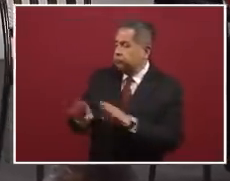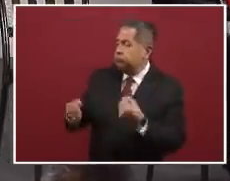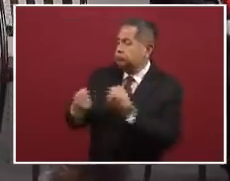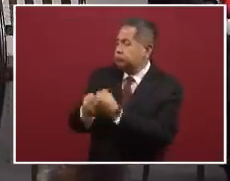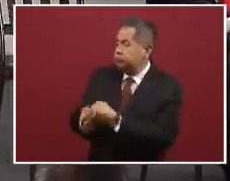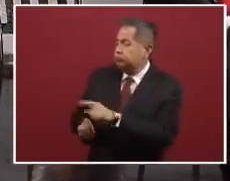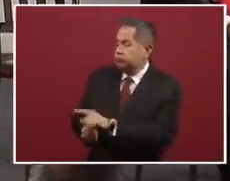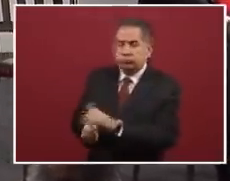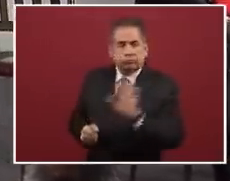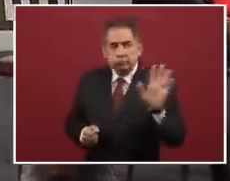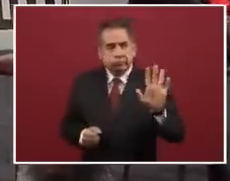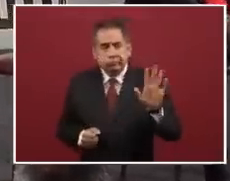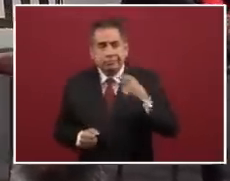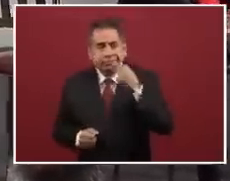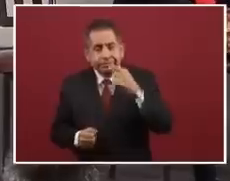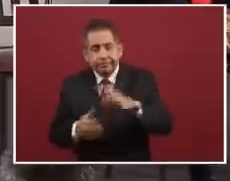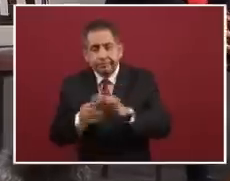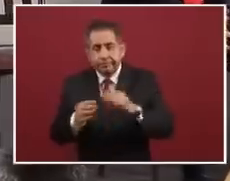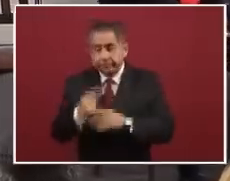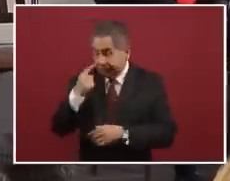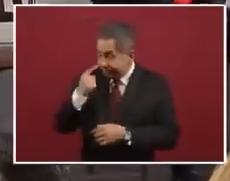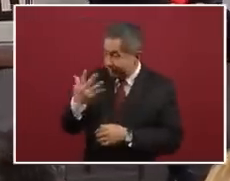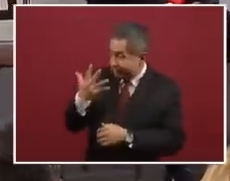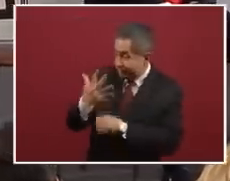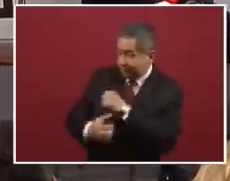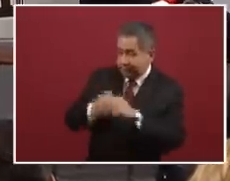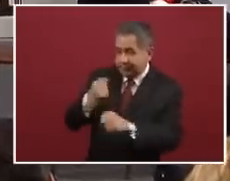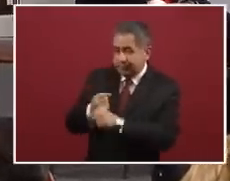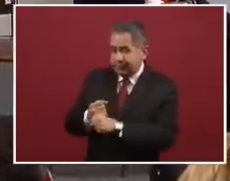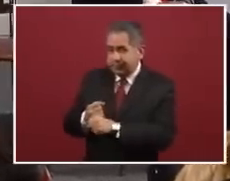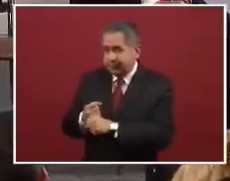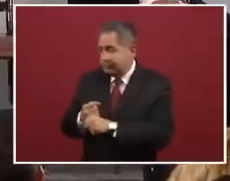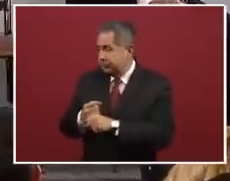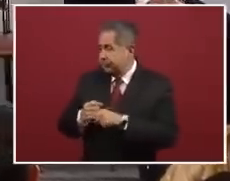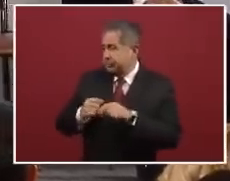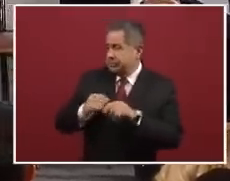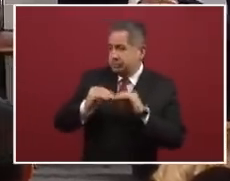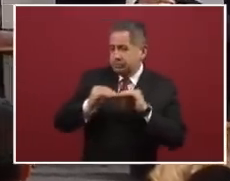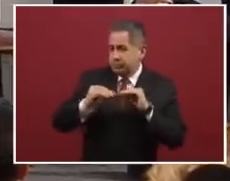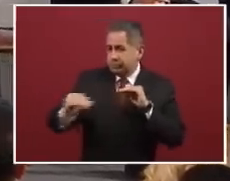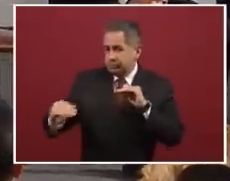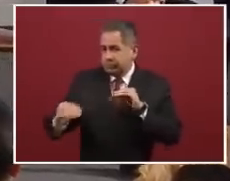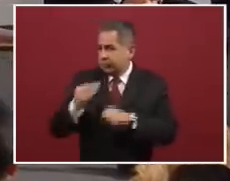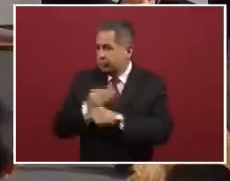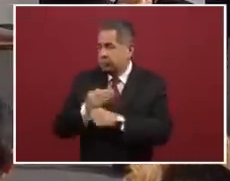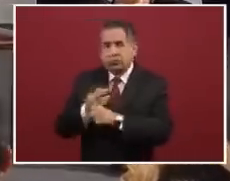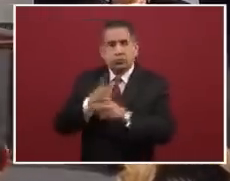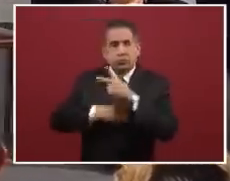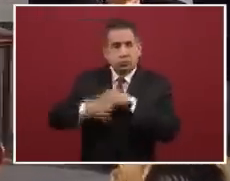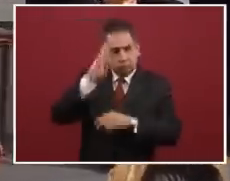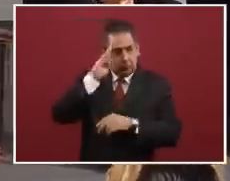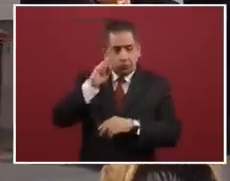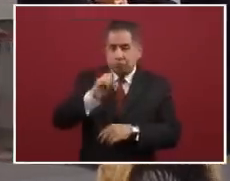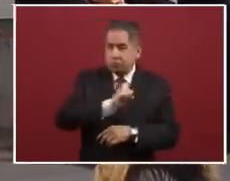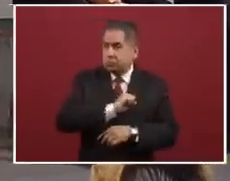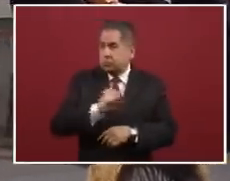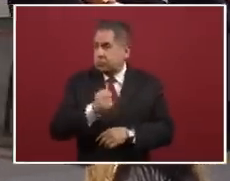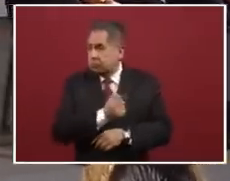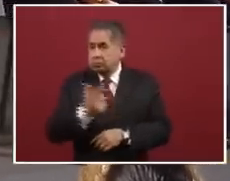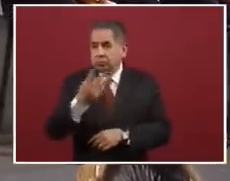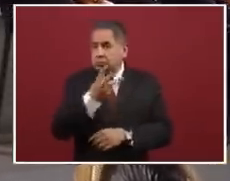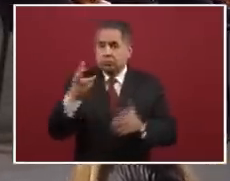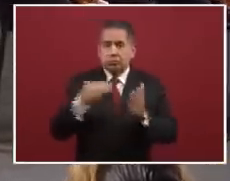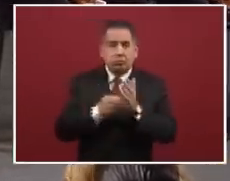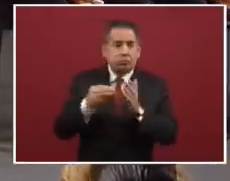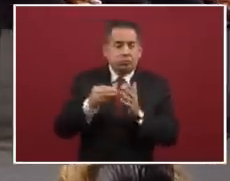es el flujo migratorio de los últimos 5 años ha estado en una media. ¿Por qué está creciendo 300% cuando tu ley dice que la